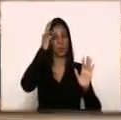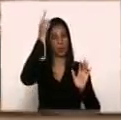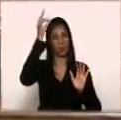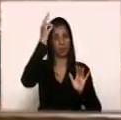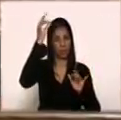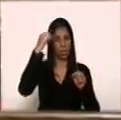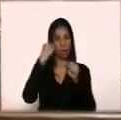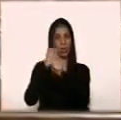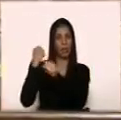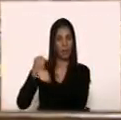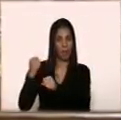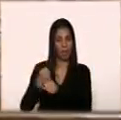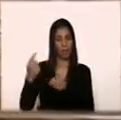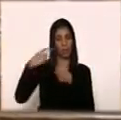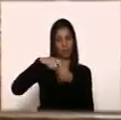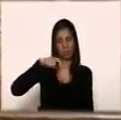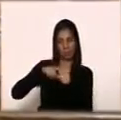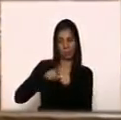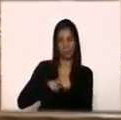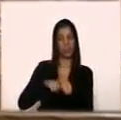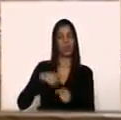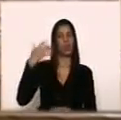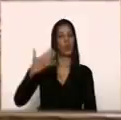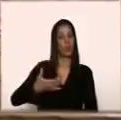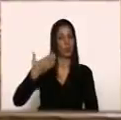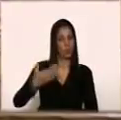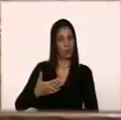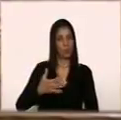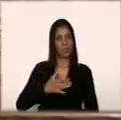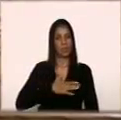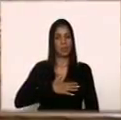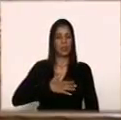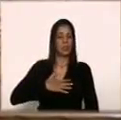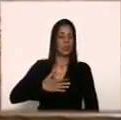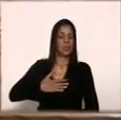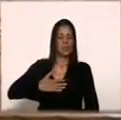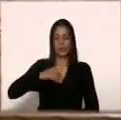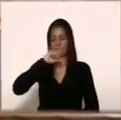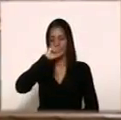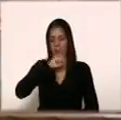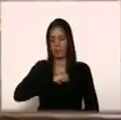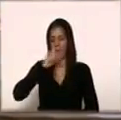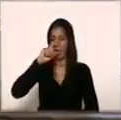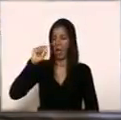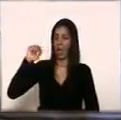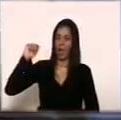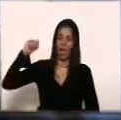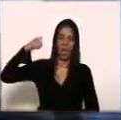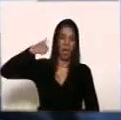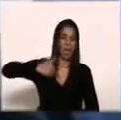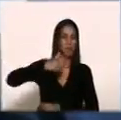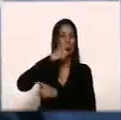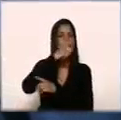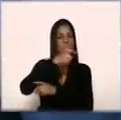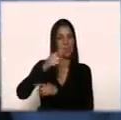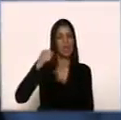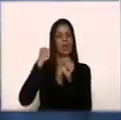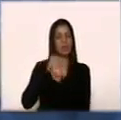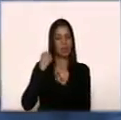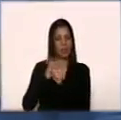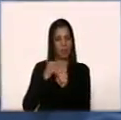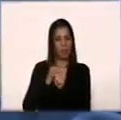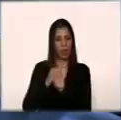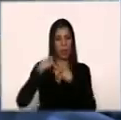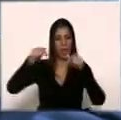productivos de trabajadores. Sin duda, un gran anhelo de la clase obrera venezolana. Aquí están nuestros